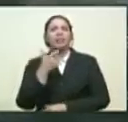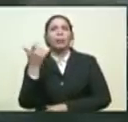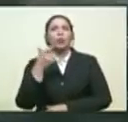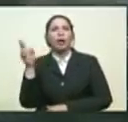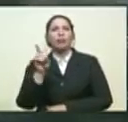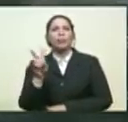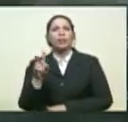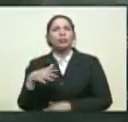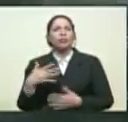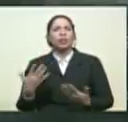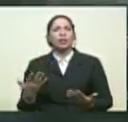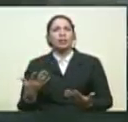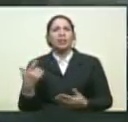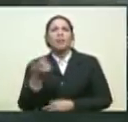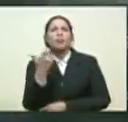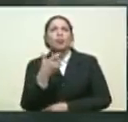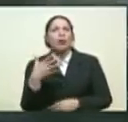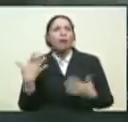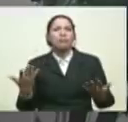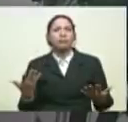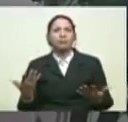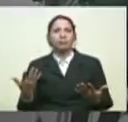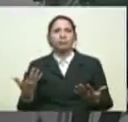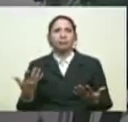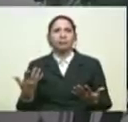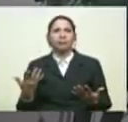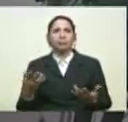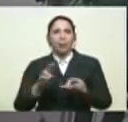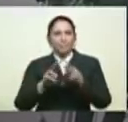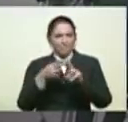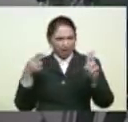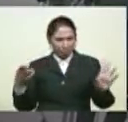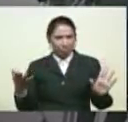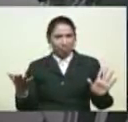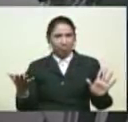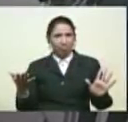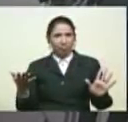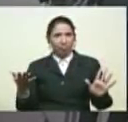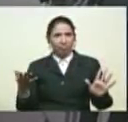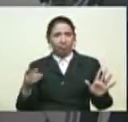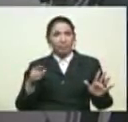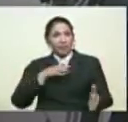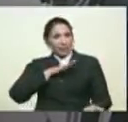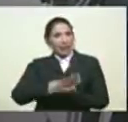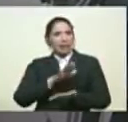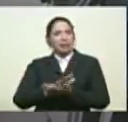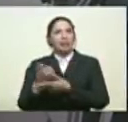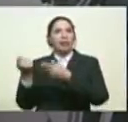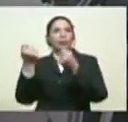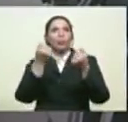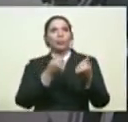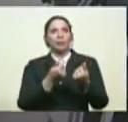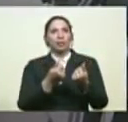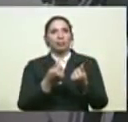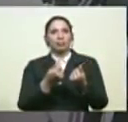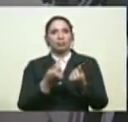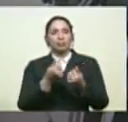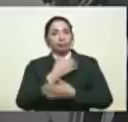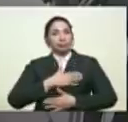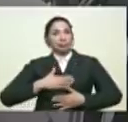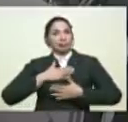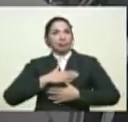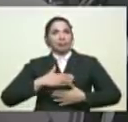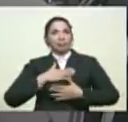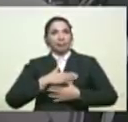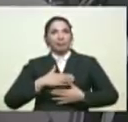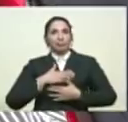¿Qué buscan, Mario? ¿Qué buscan? La paz, la tranquilidad económica, la satisfacción